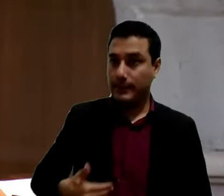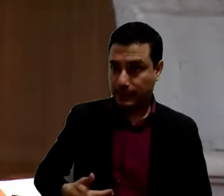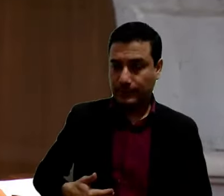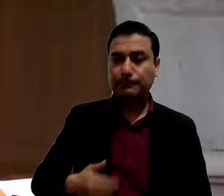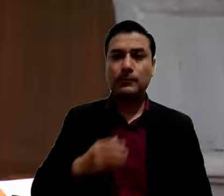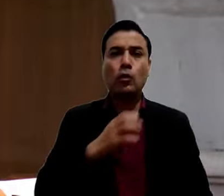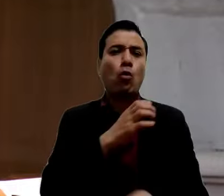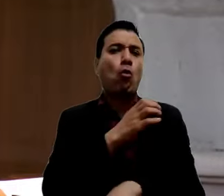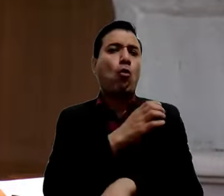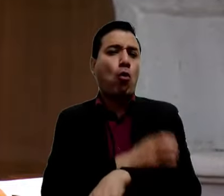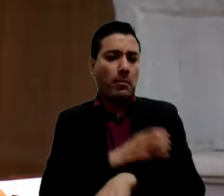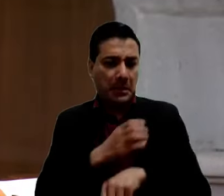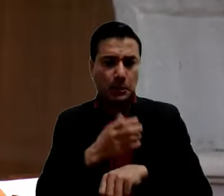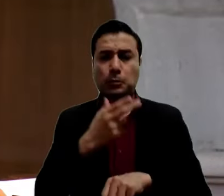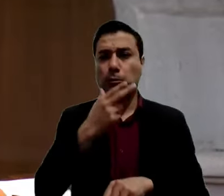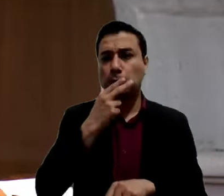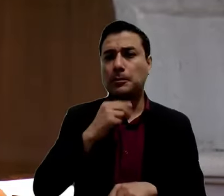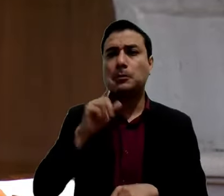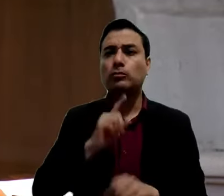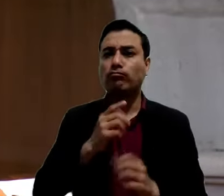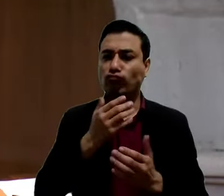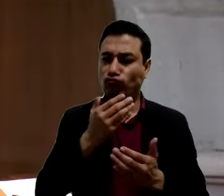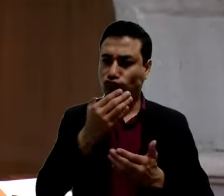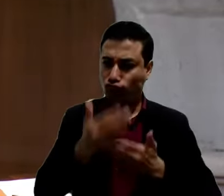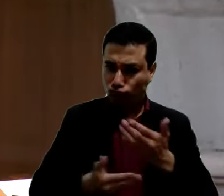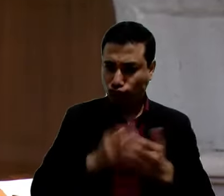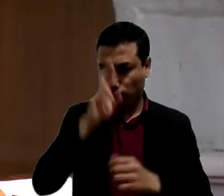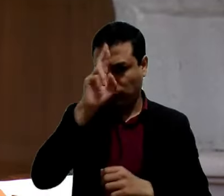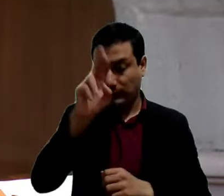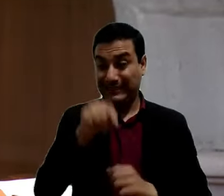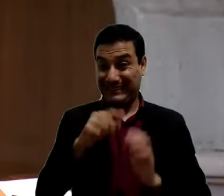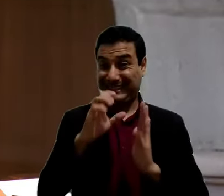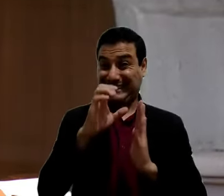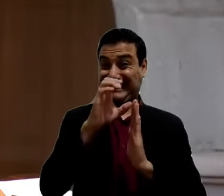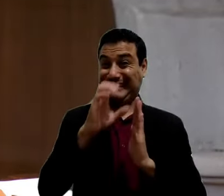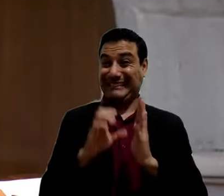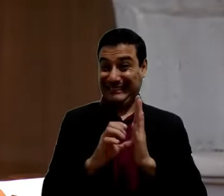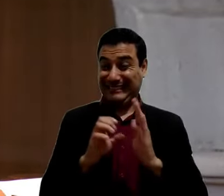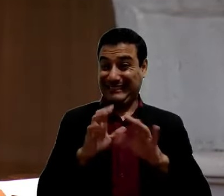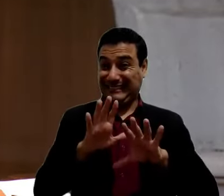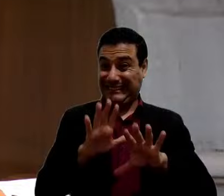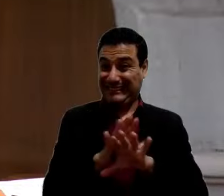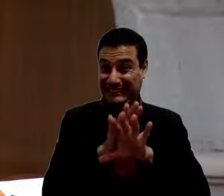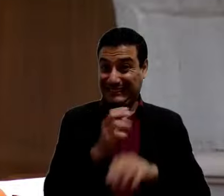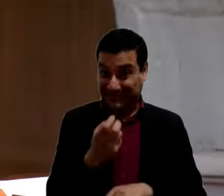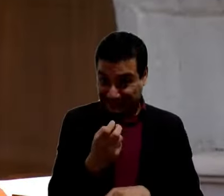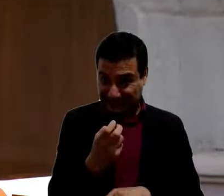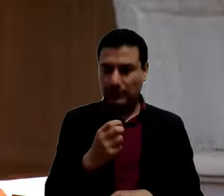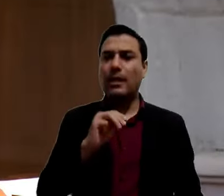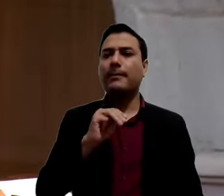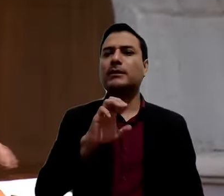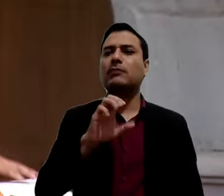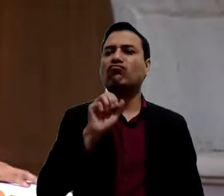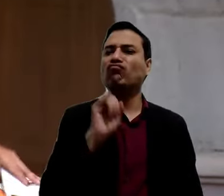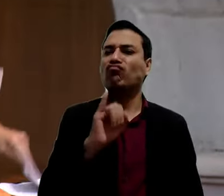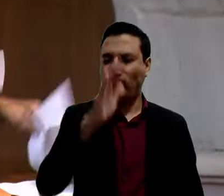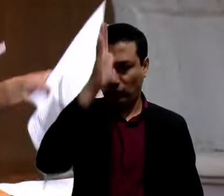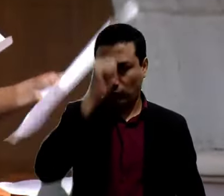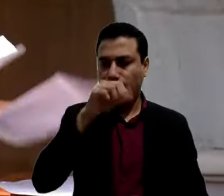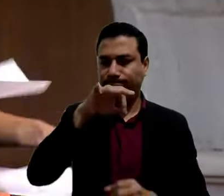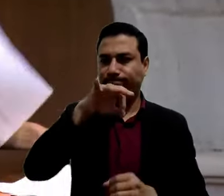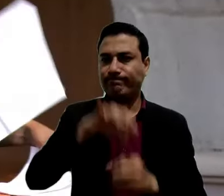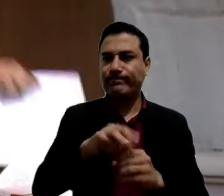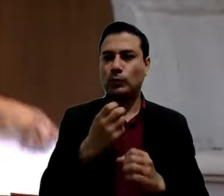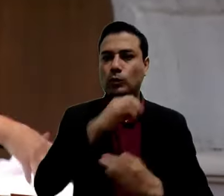compañeras compañeros compañeres con respecto a la reforma constitucional movimiento ciudadano votará a favor es